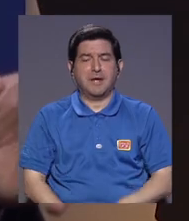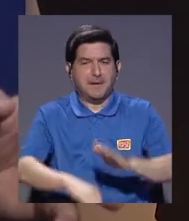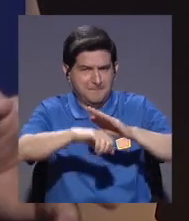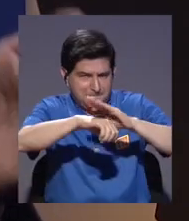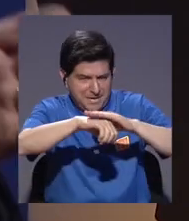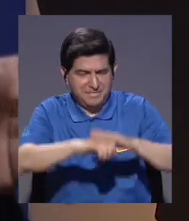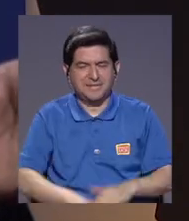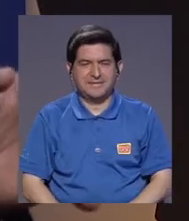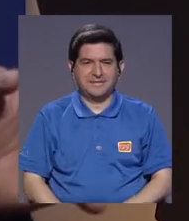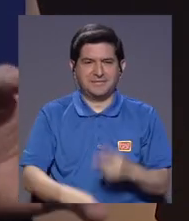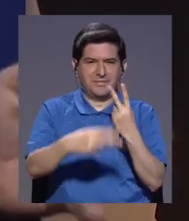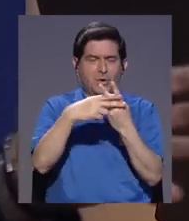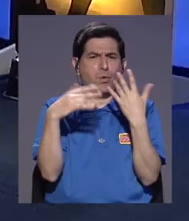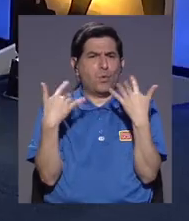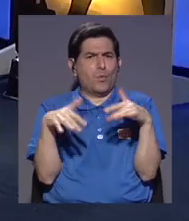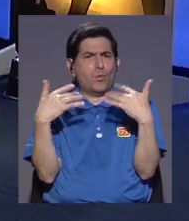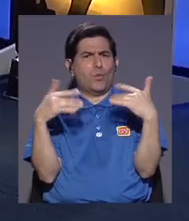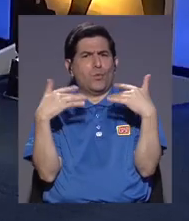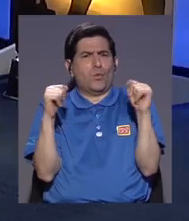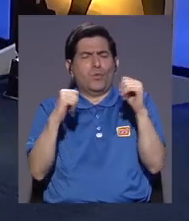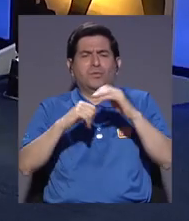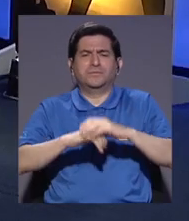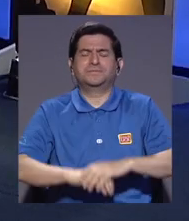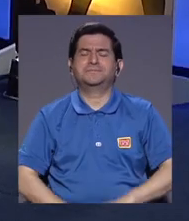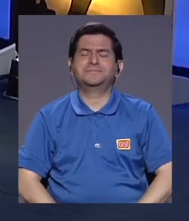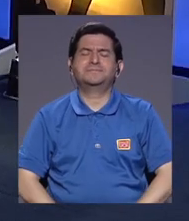permítame jaiak ayayay